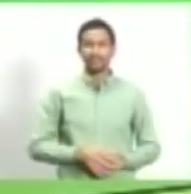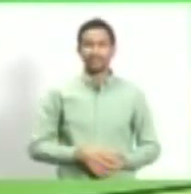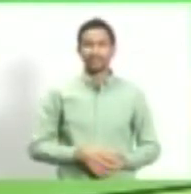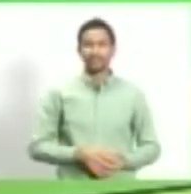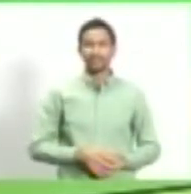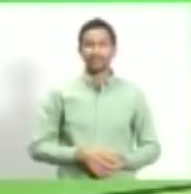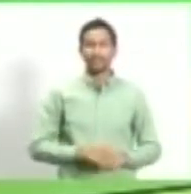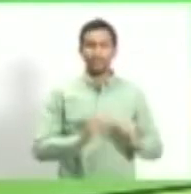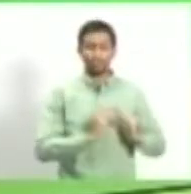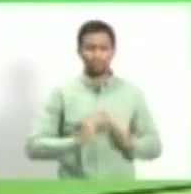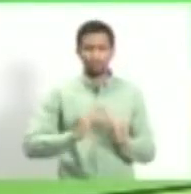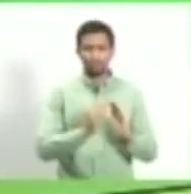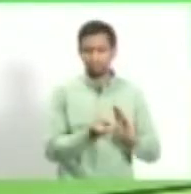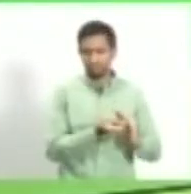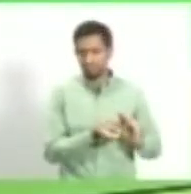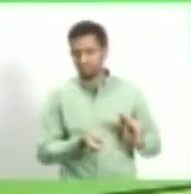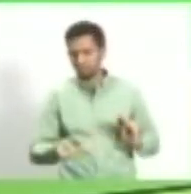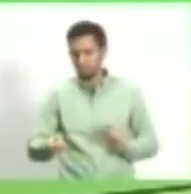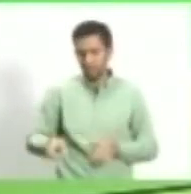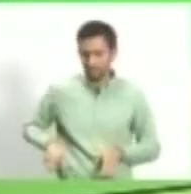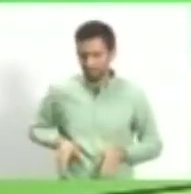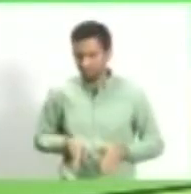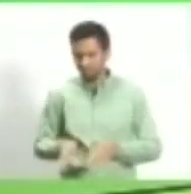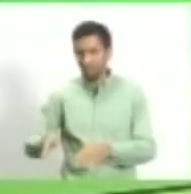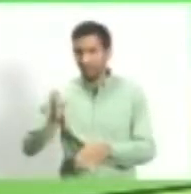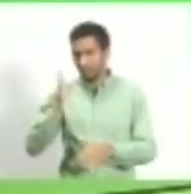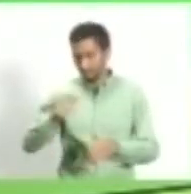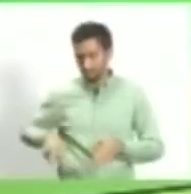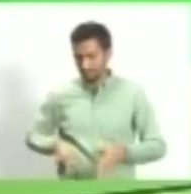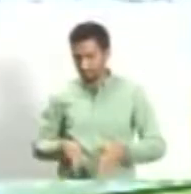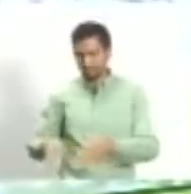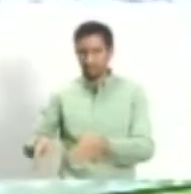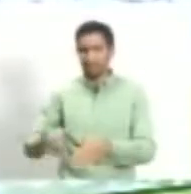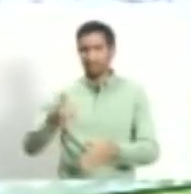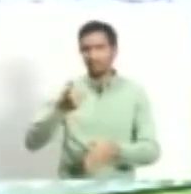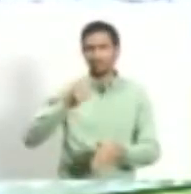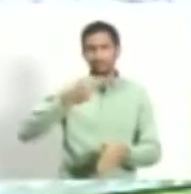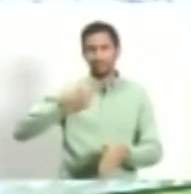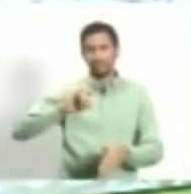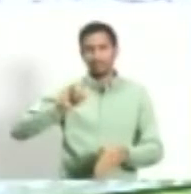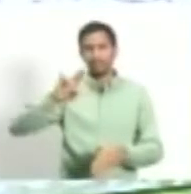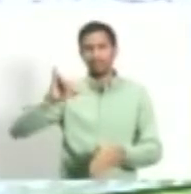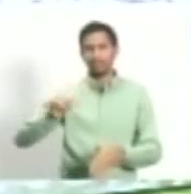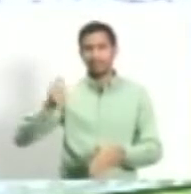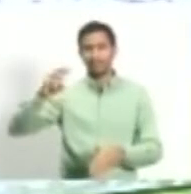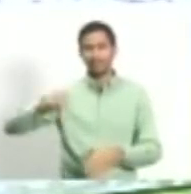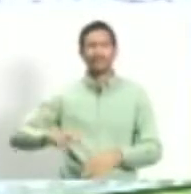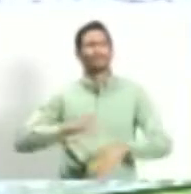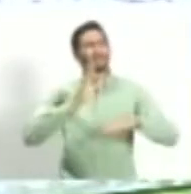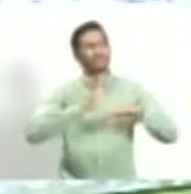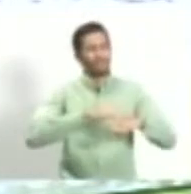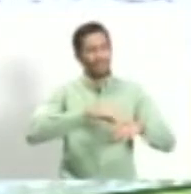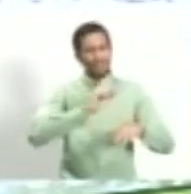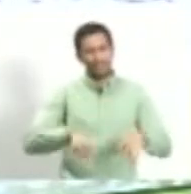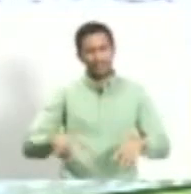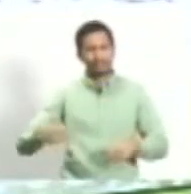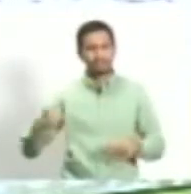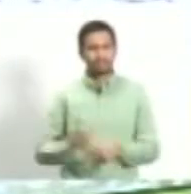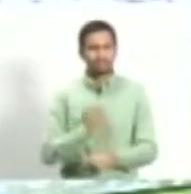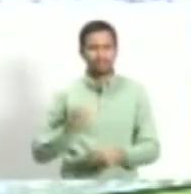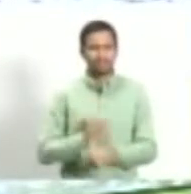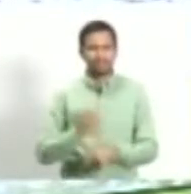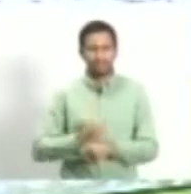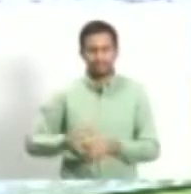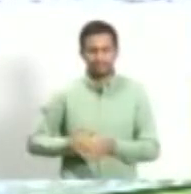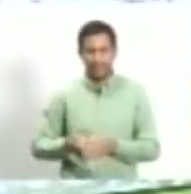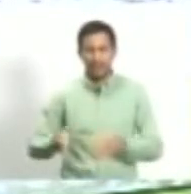con el caño de la Ullama solicitan a la administración distrital inversiones en la canalización del arroyo. Desde la carrera 15, este